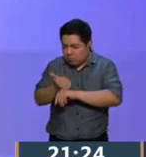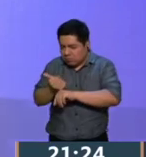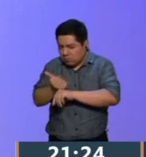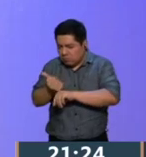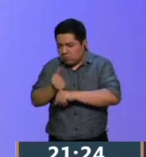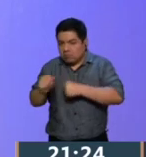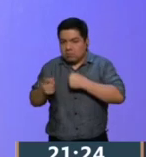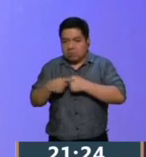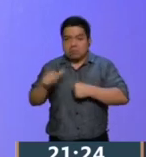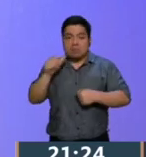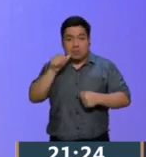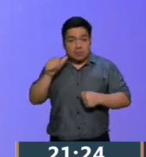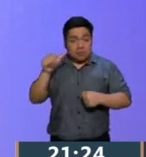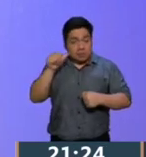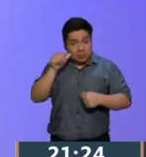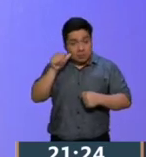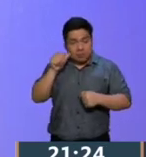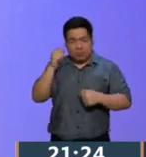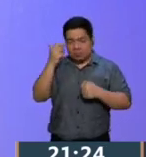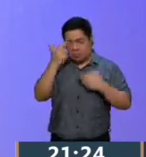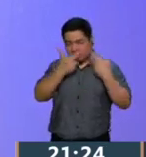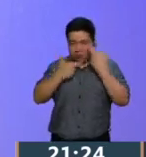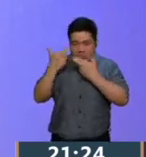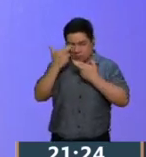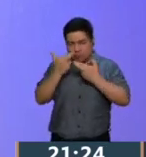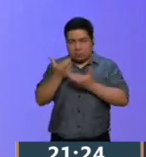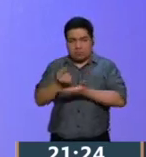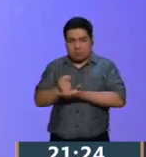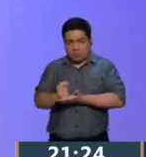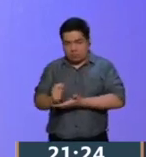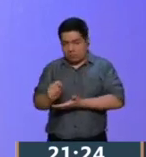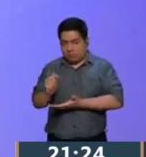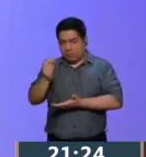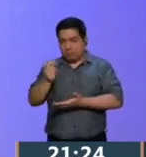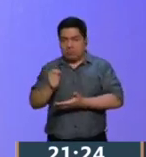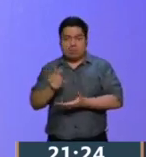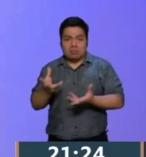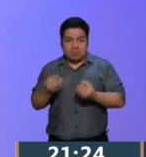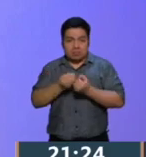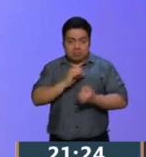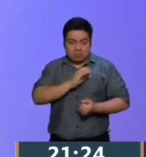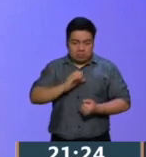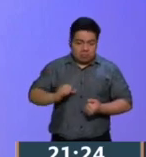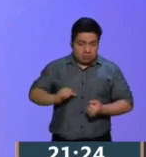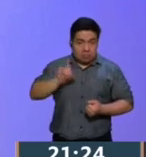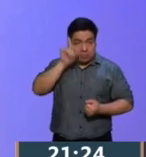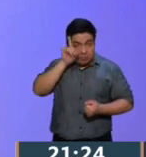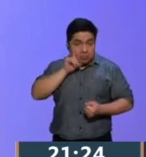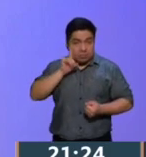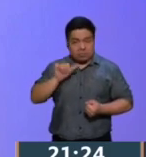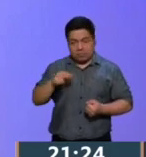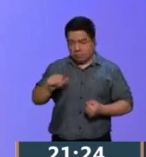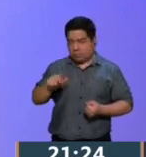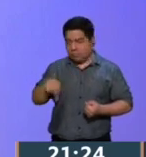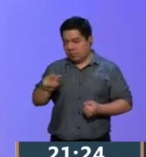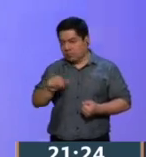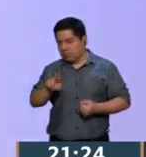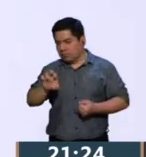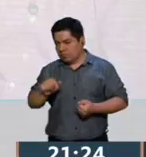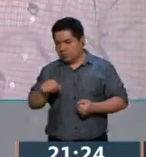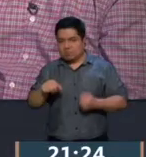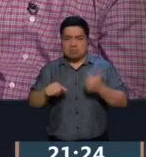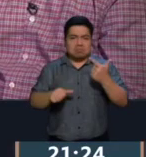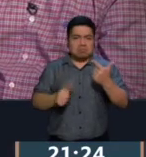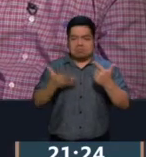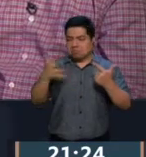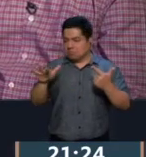contaminada. Yo el día de ayer tuve la oportunidad de hacer un recorrido en Tláhuac con nuestra candidata a la alcaldía, Ana Karen Yáñez, y 7 de cada